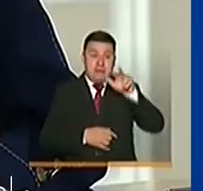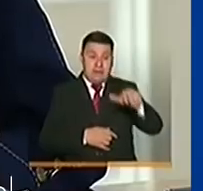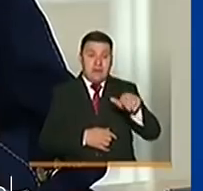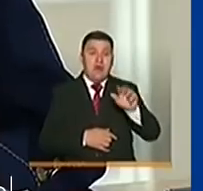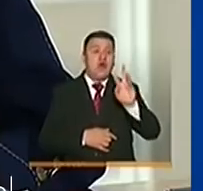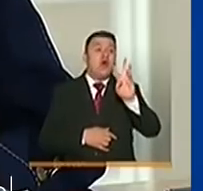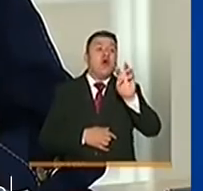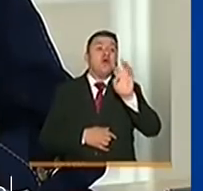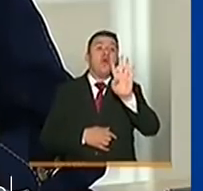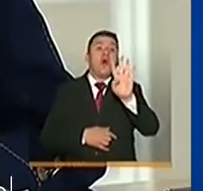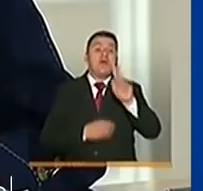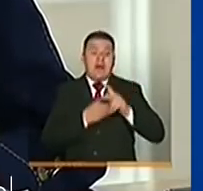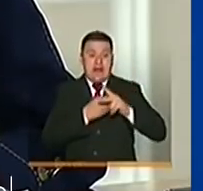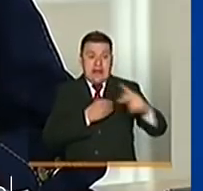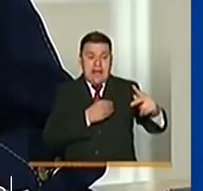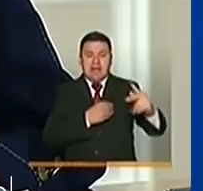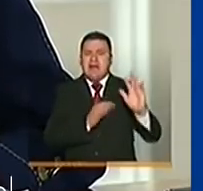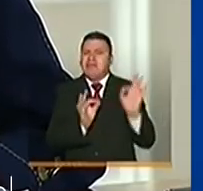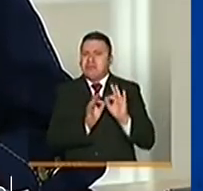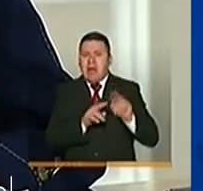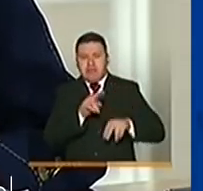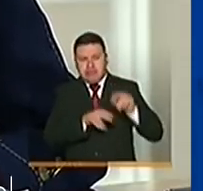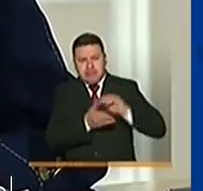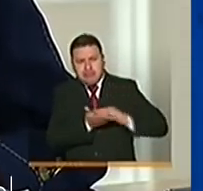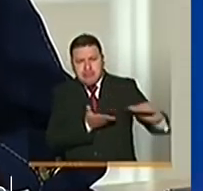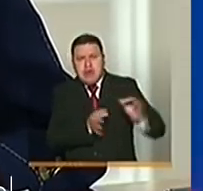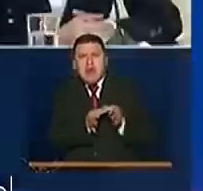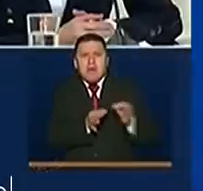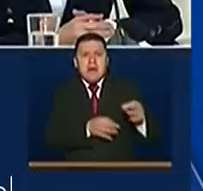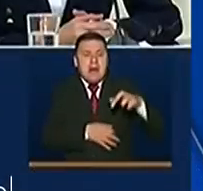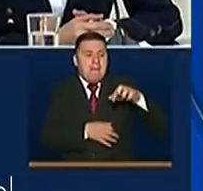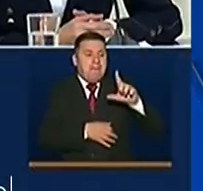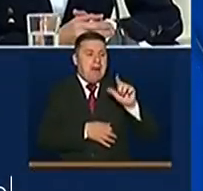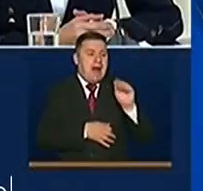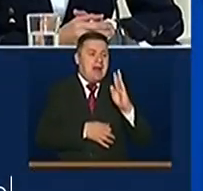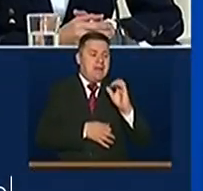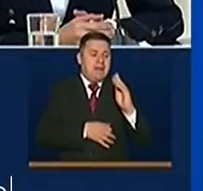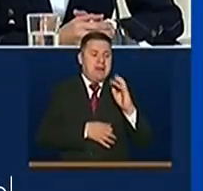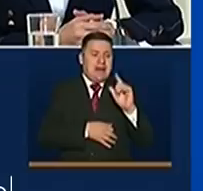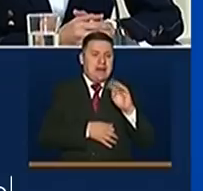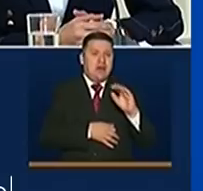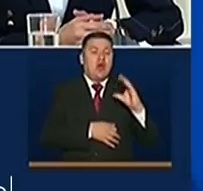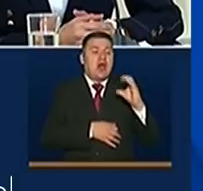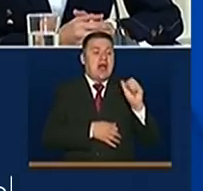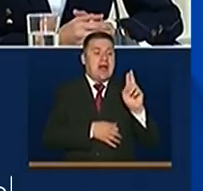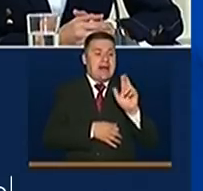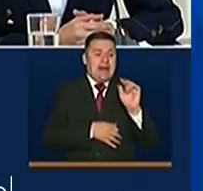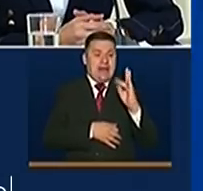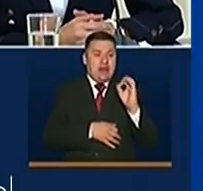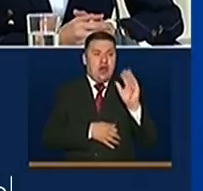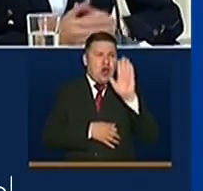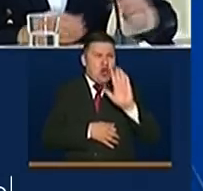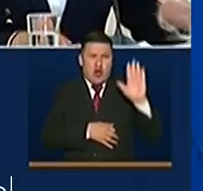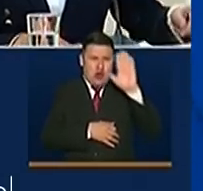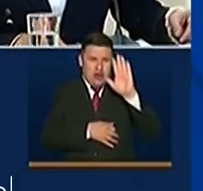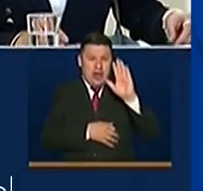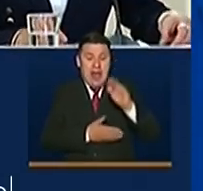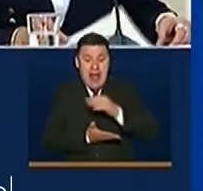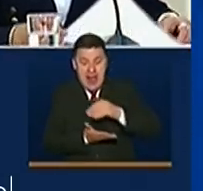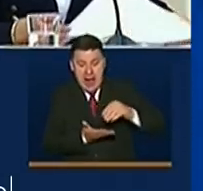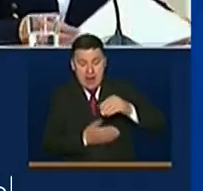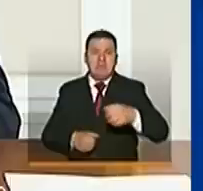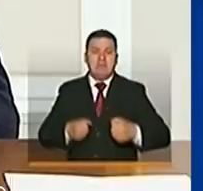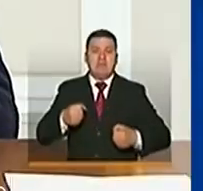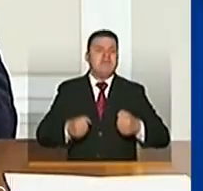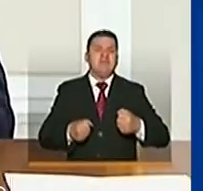lo más preocupante es que si nos centramos, de todas formas, 5% de la plata anual del país es muchísimo dinero. Lo que encontramos es